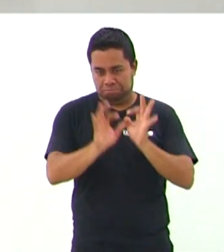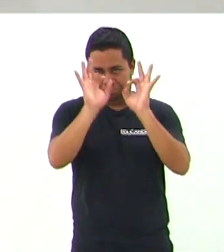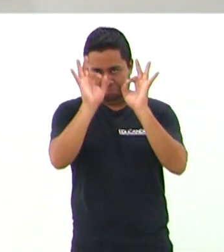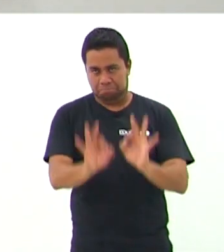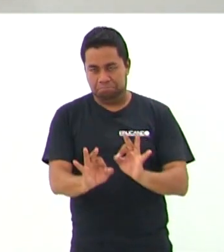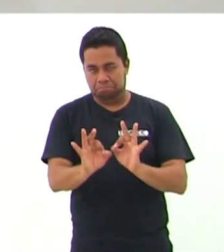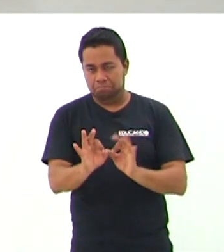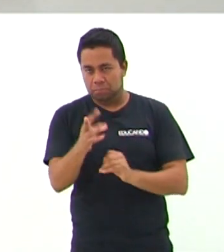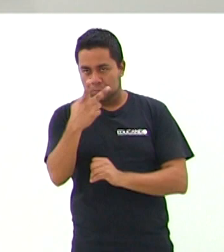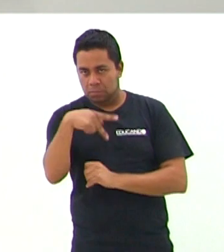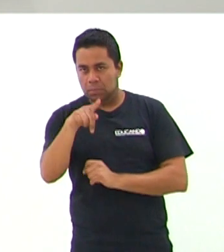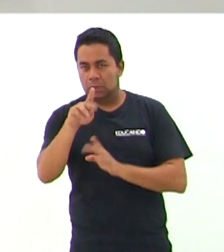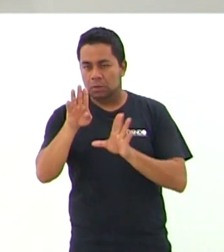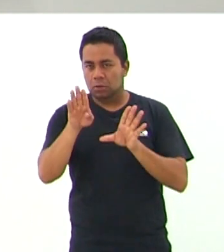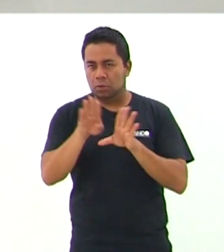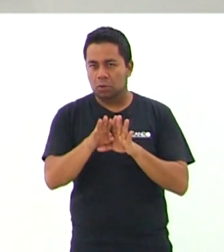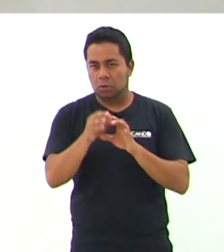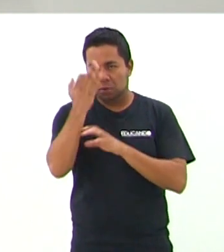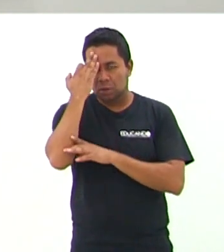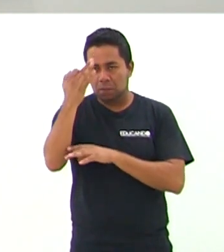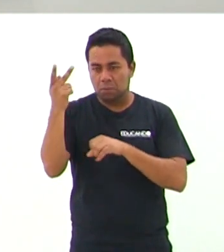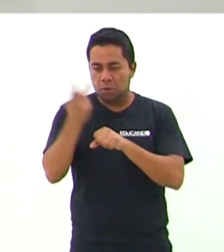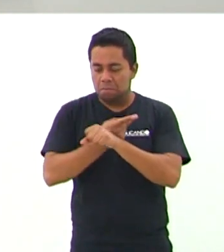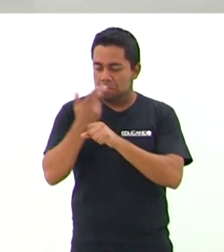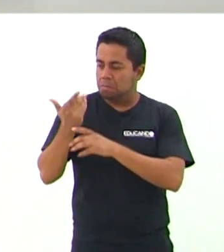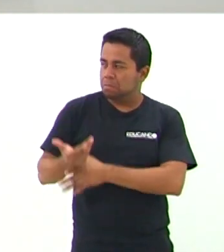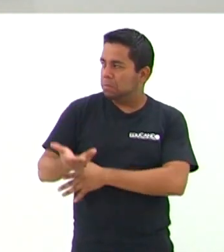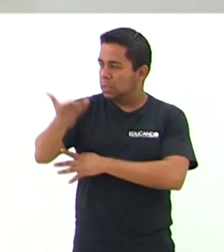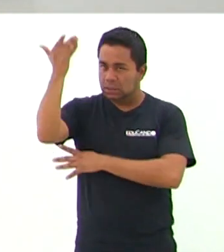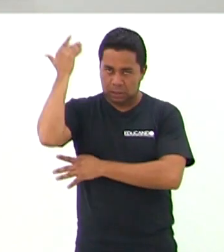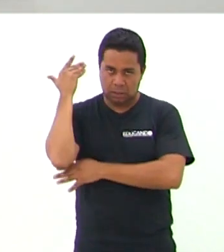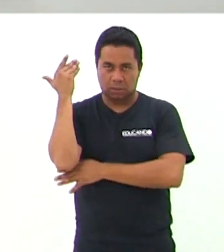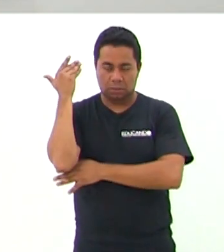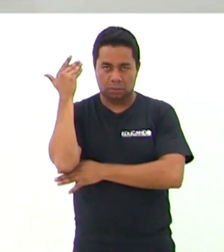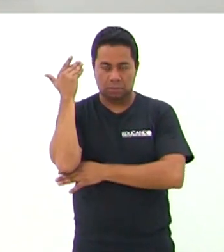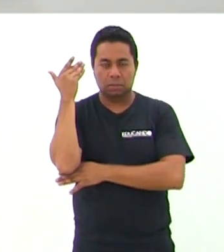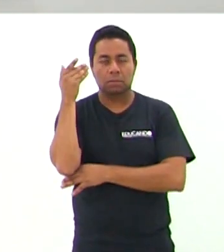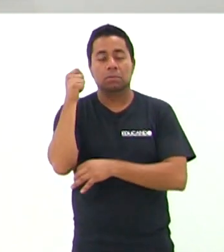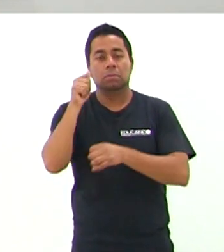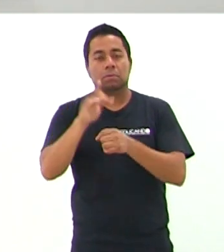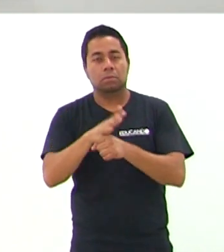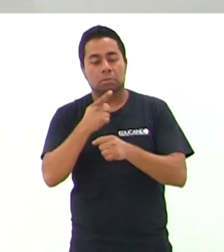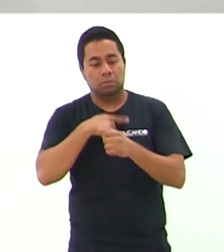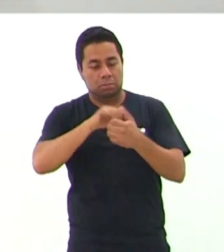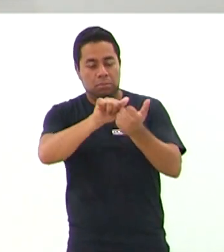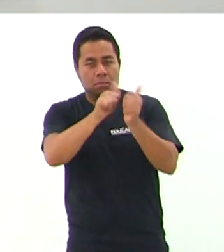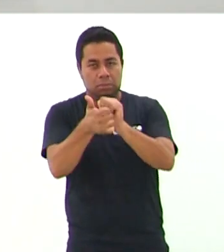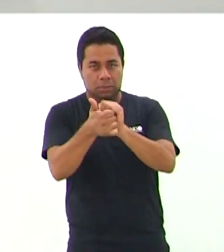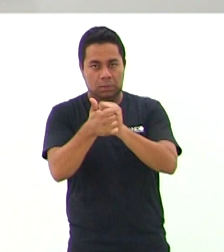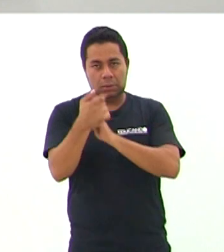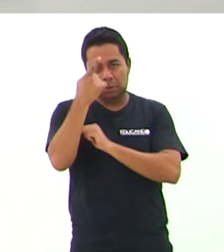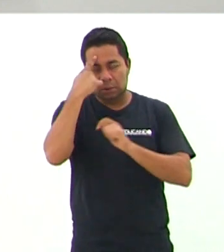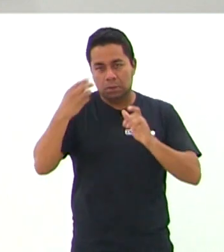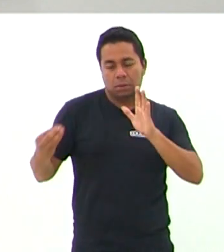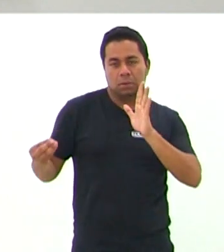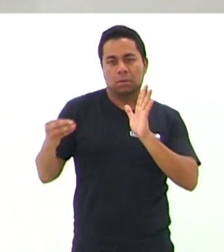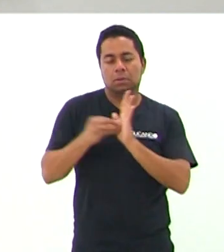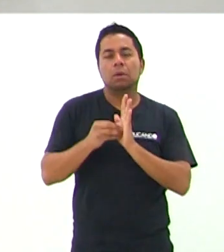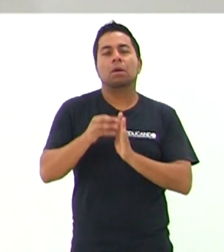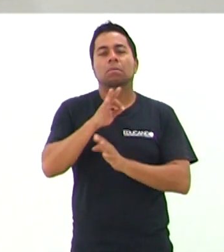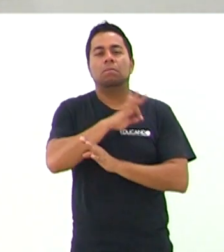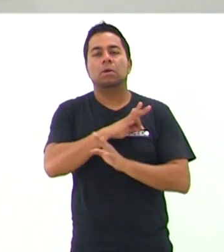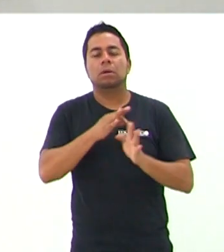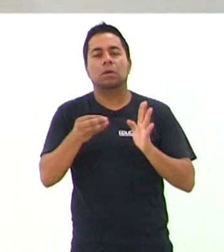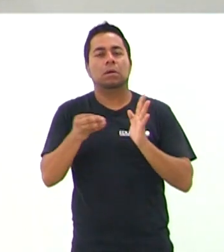es pretérito, ¿bien? Porque estamos conjugándolo para